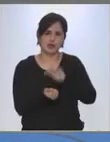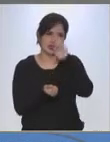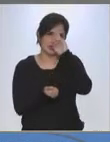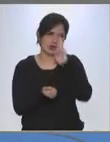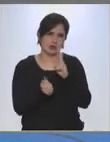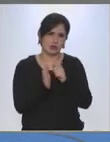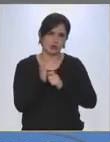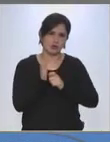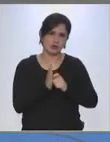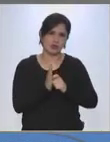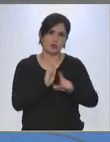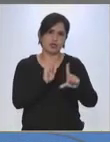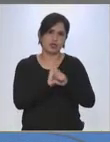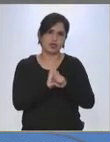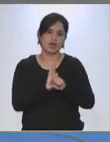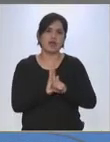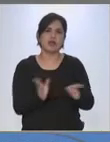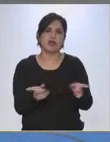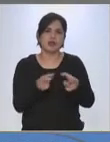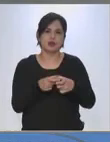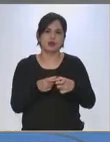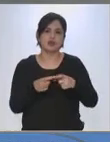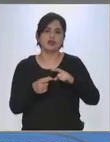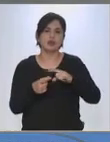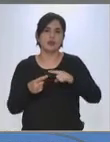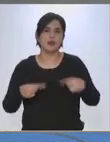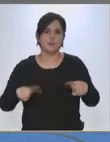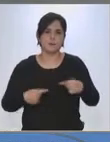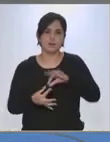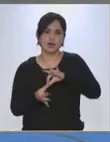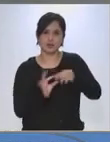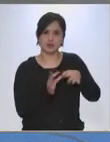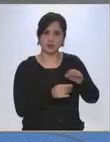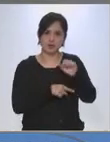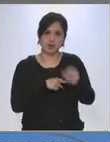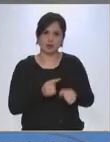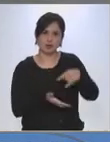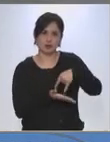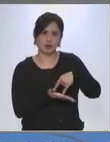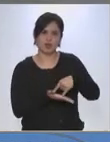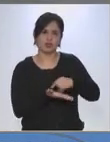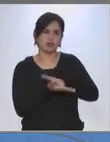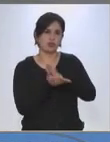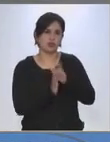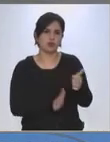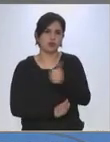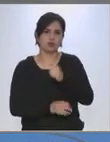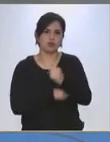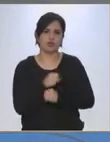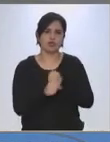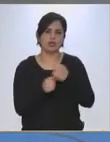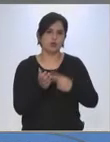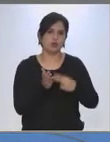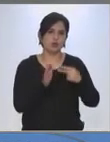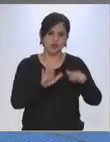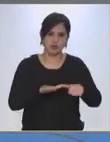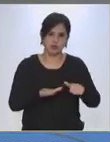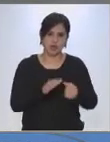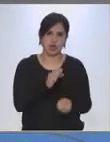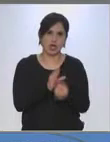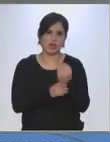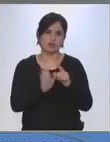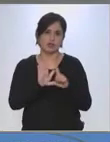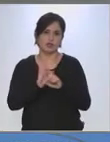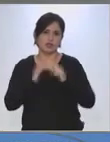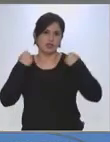legal del comité paralímpico ley que aprobada por este congreso por una al 2016 llegó para actualizar la ley del deporte